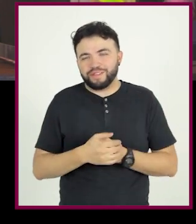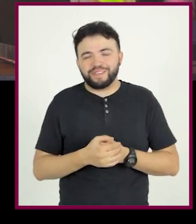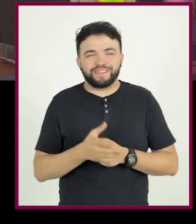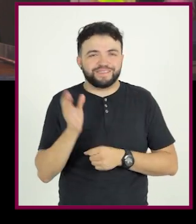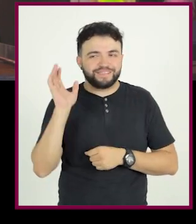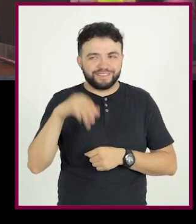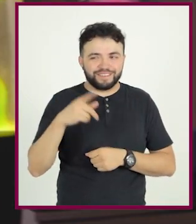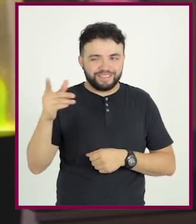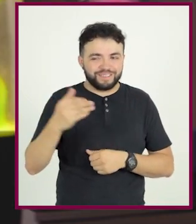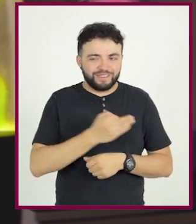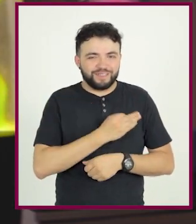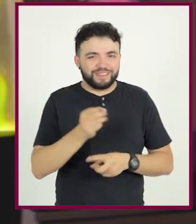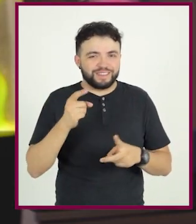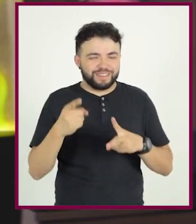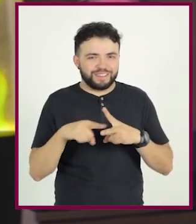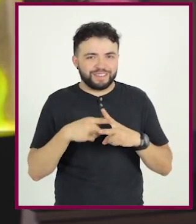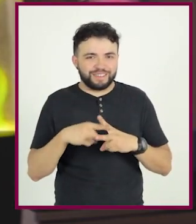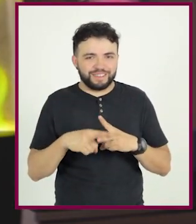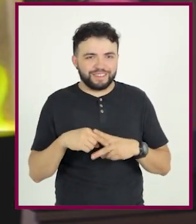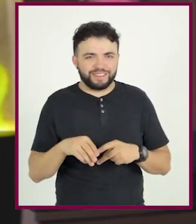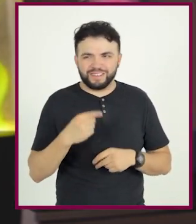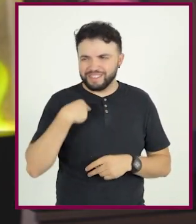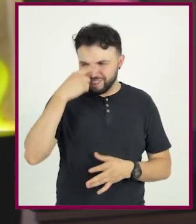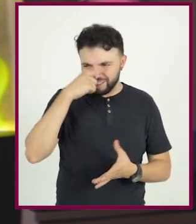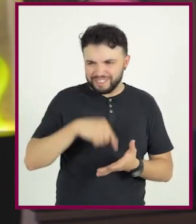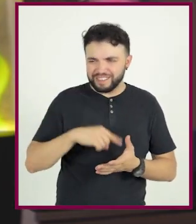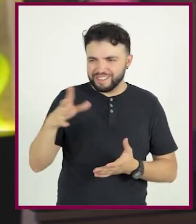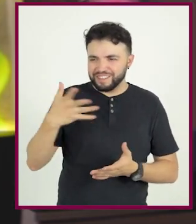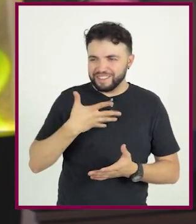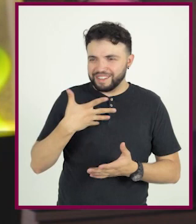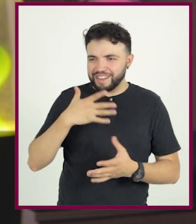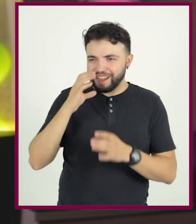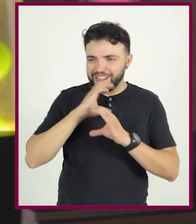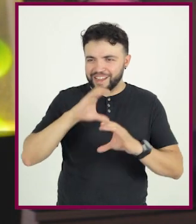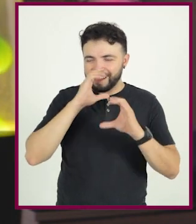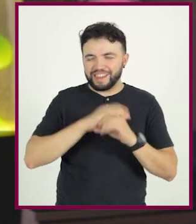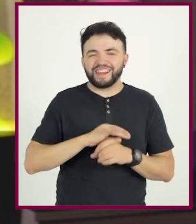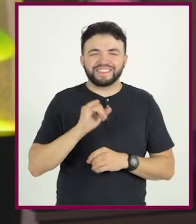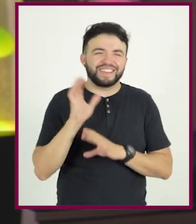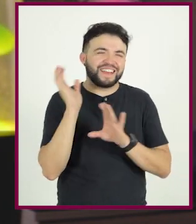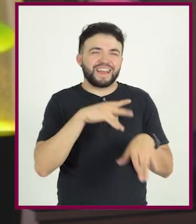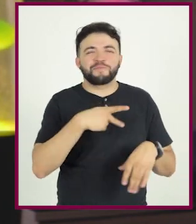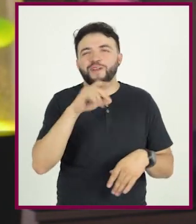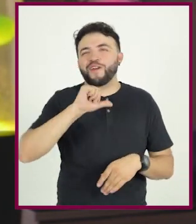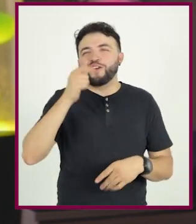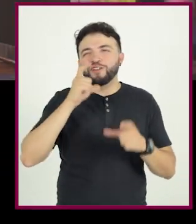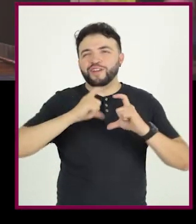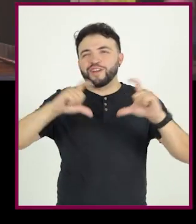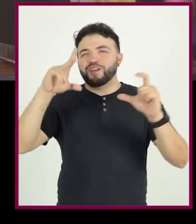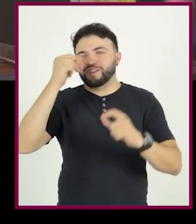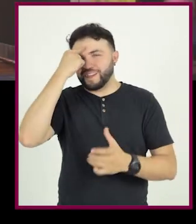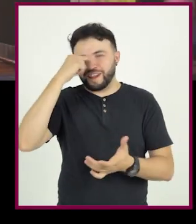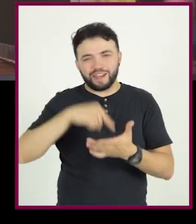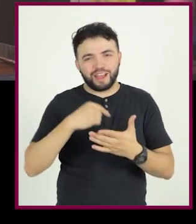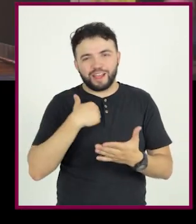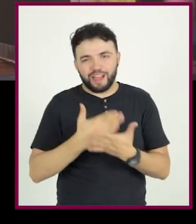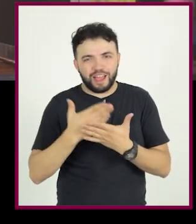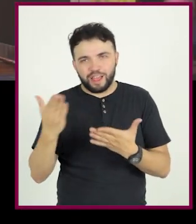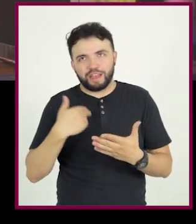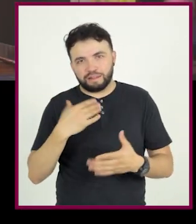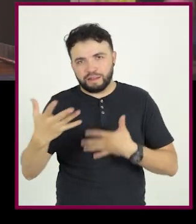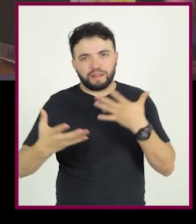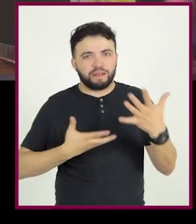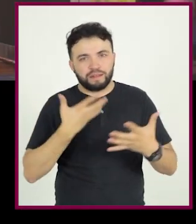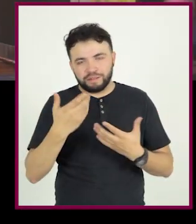tengo dudas. Estuvo bueno lo del binomio cuadrado. Creo que ya hasta le habías compuesto una canción, ¿no? Sí, pero fue para otro